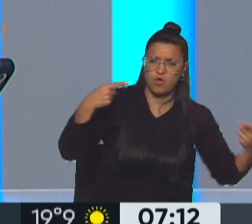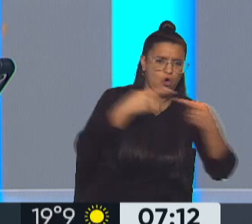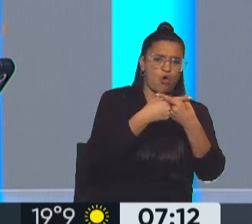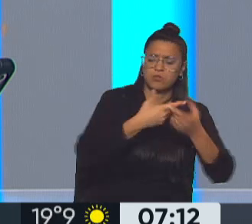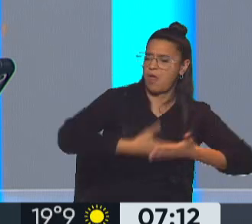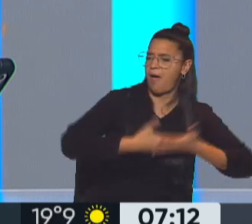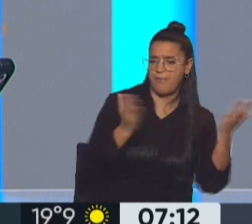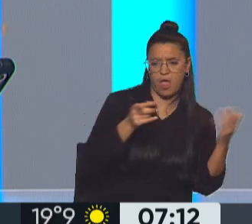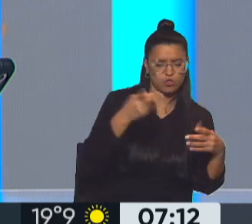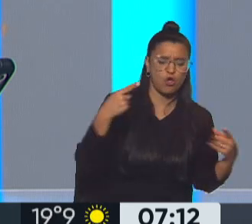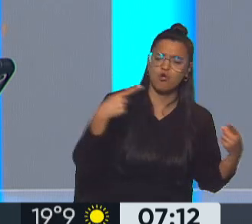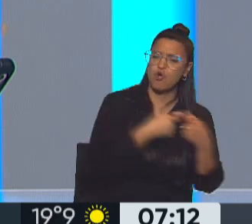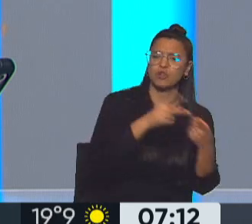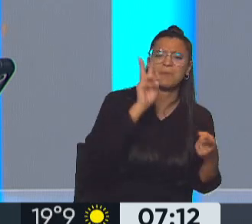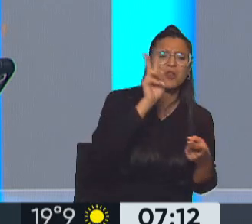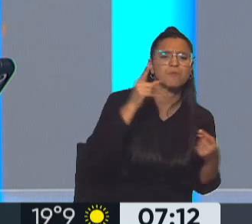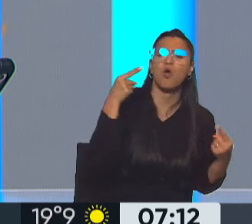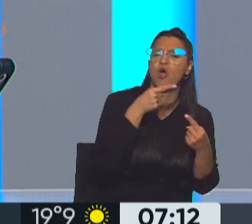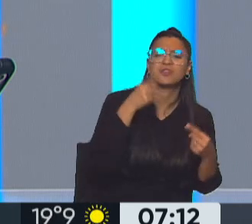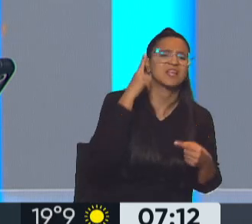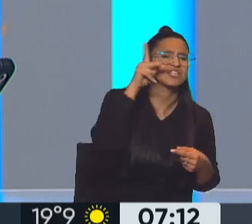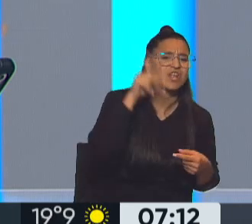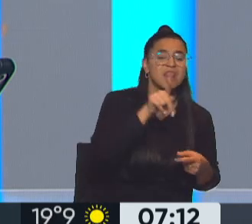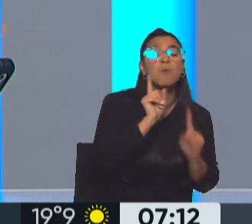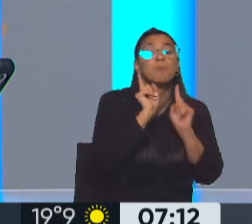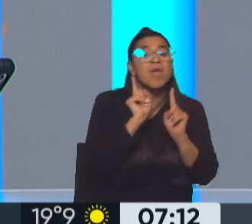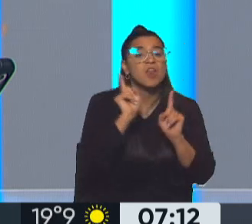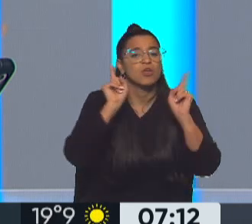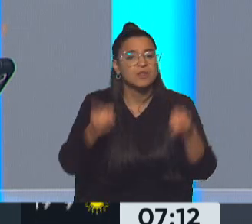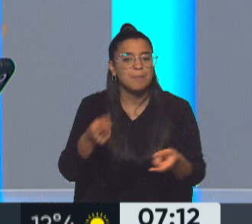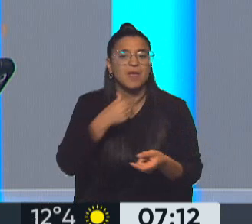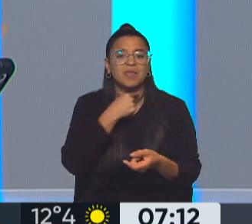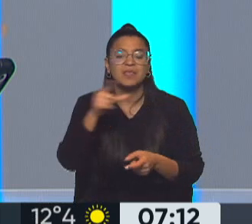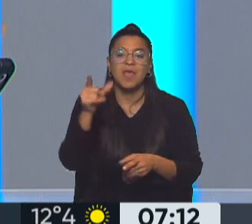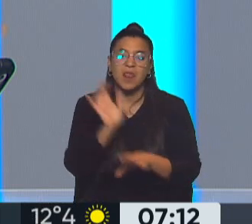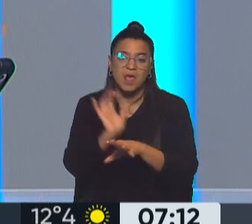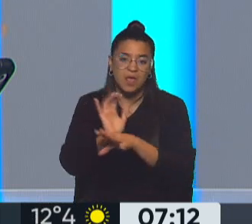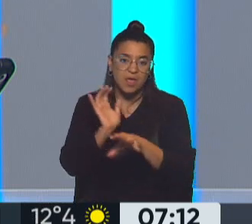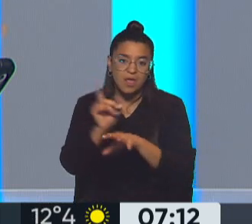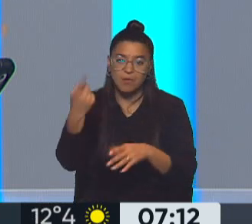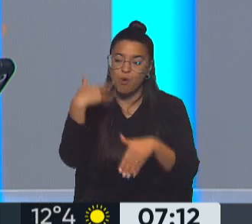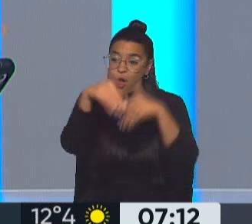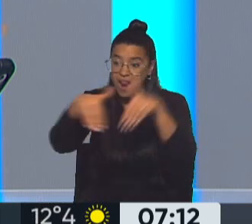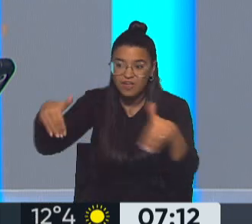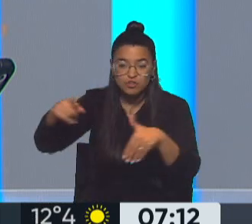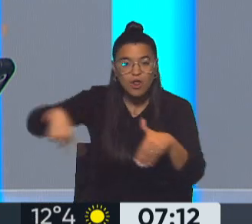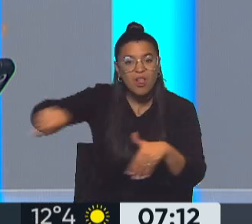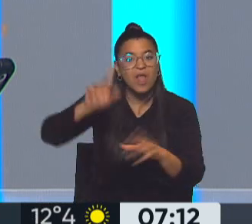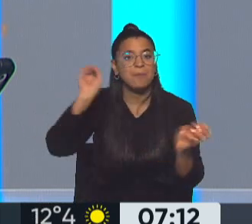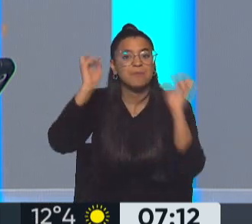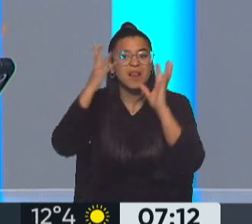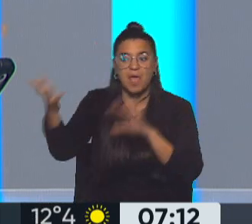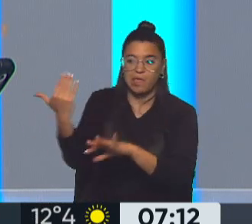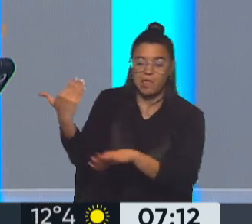el kirchnerismo, con el peronismo, pero también intenta de alguna manera erosionar el capital electoral de Javier